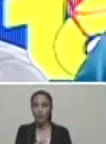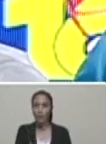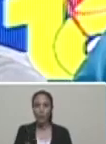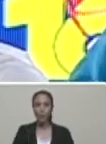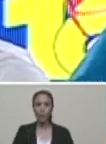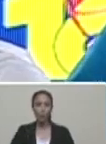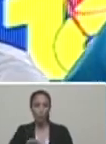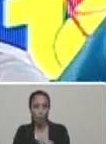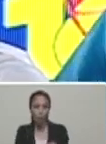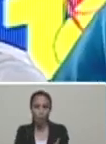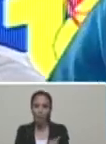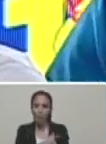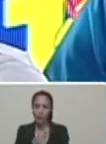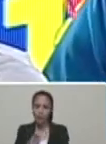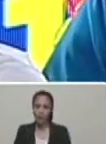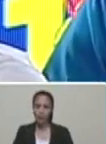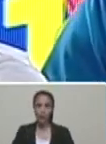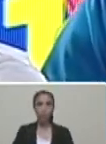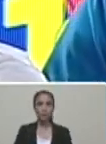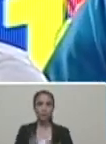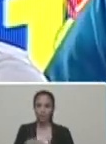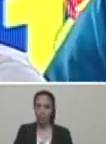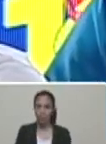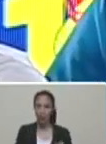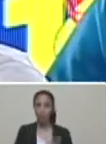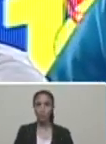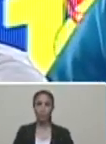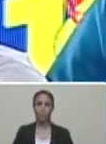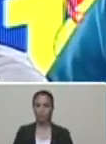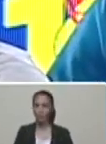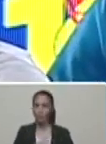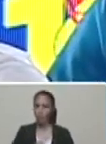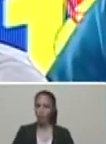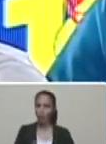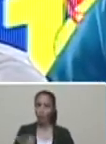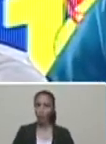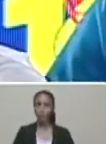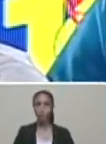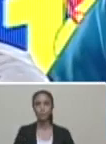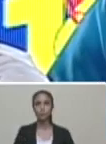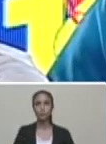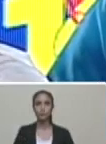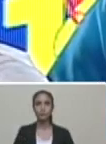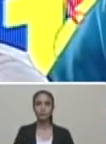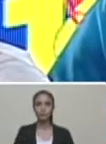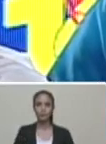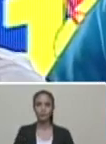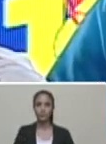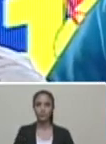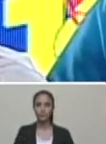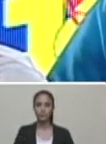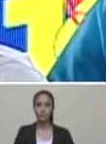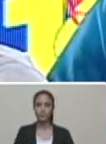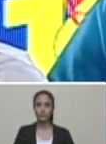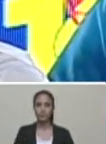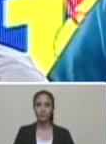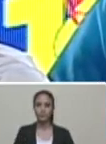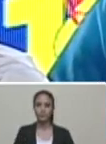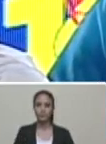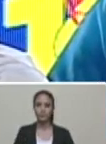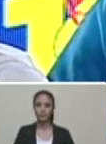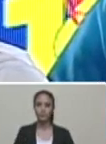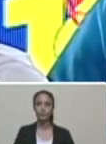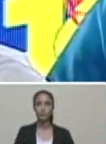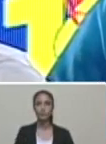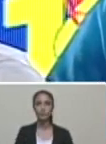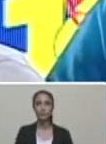de formación de recursos humanos para la salud, como lo es hoy la misión Barrio